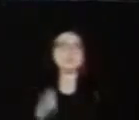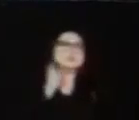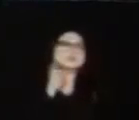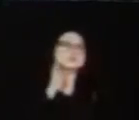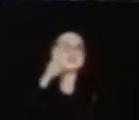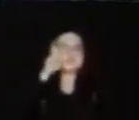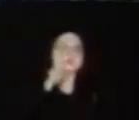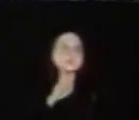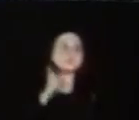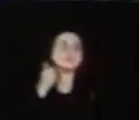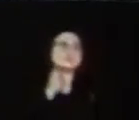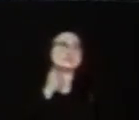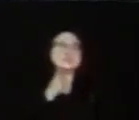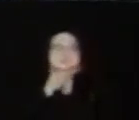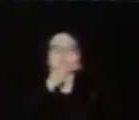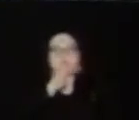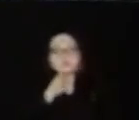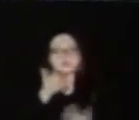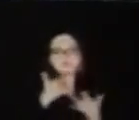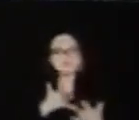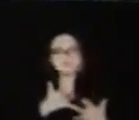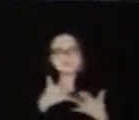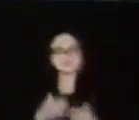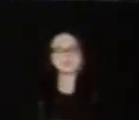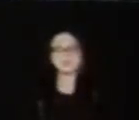Diputadas y diputados,